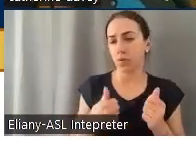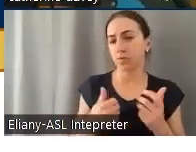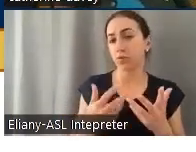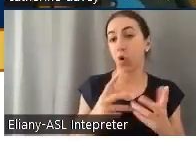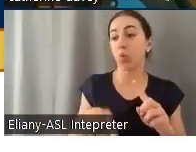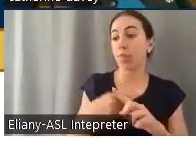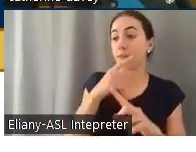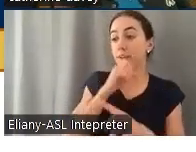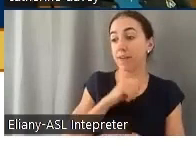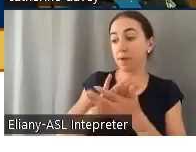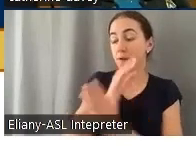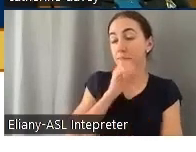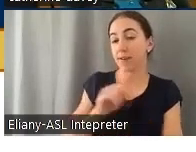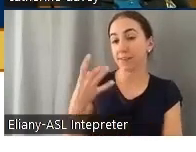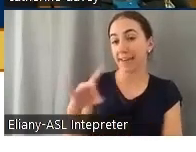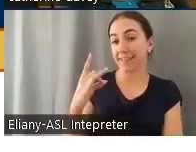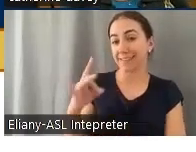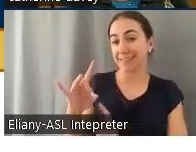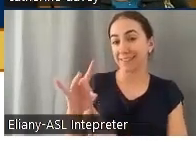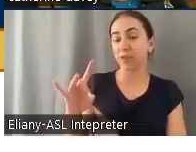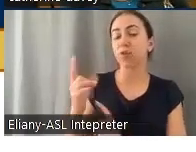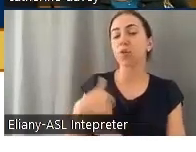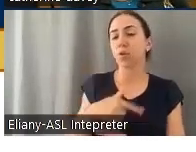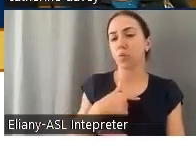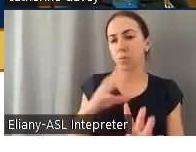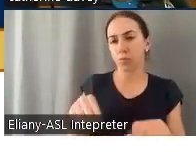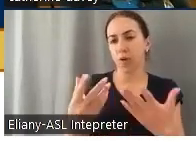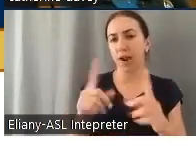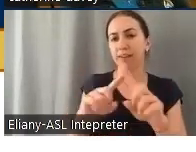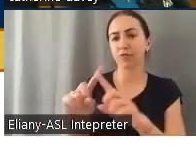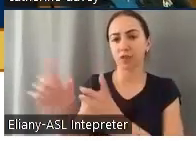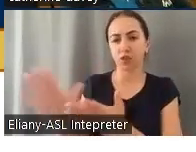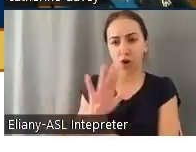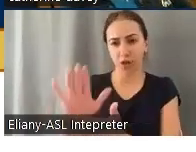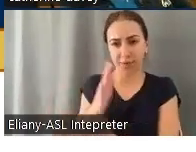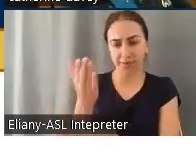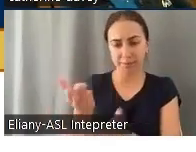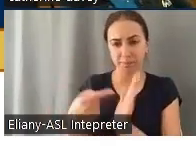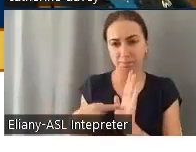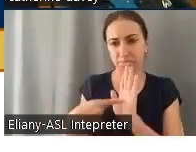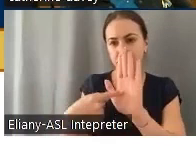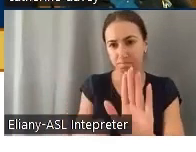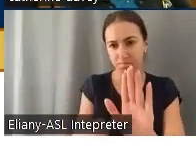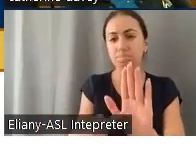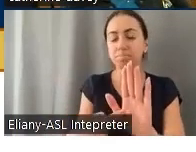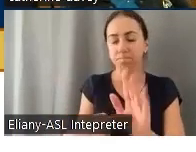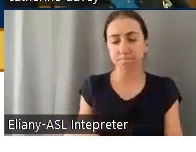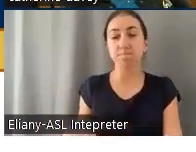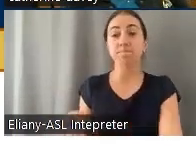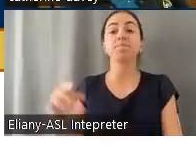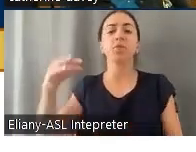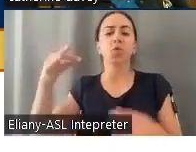May turns esa 18, es la decisión then adecuada we cuando go May ahead and cumpla file 18 various años. Si este fuese documents el with the caso, court. presentamos presentamos distintos documentos para los